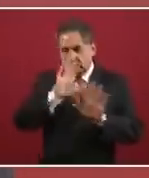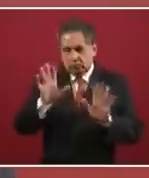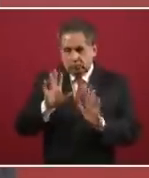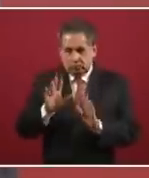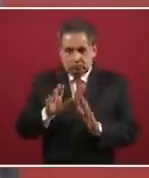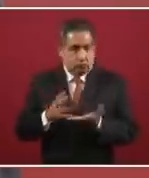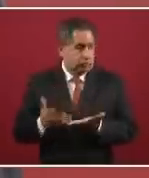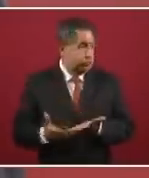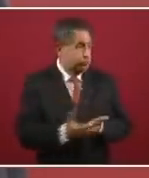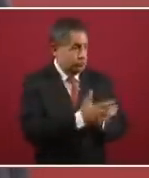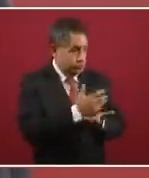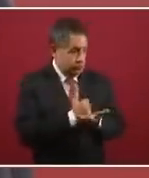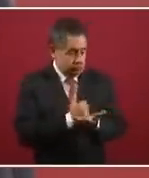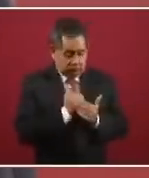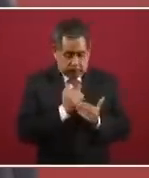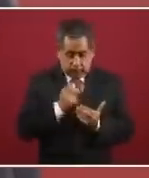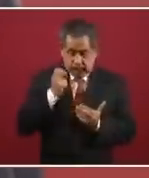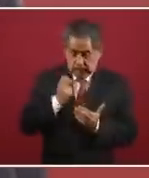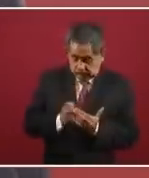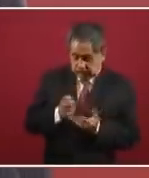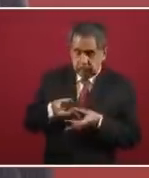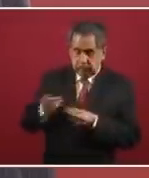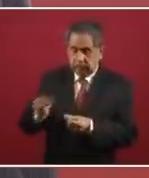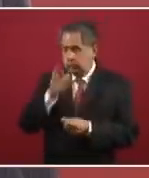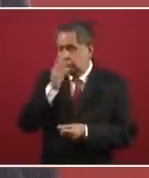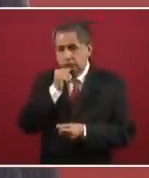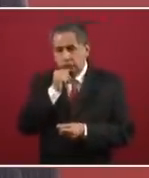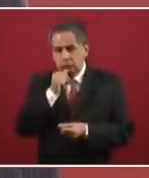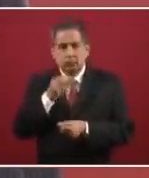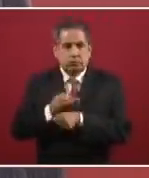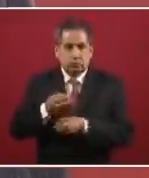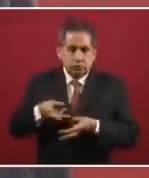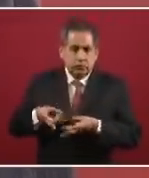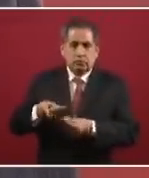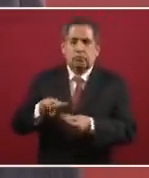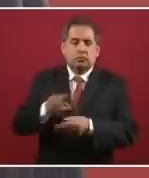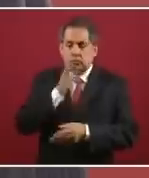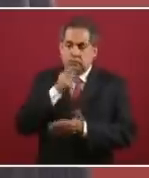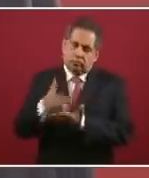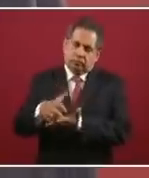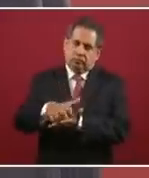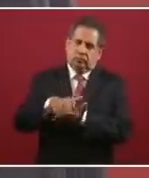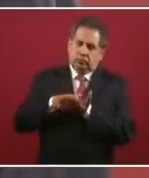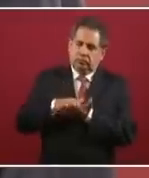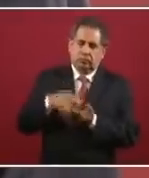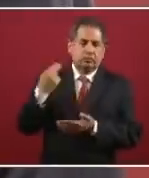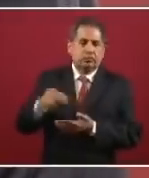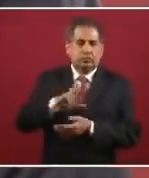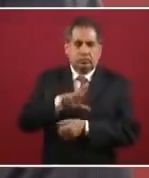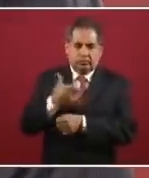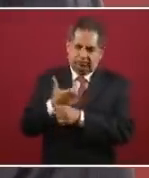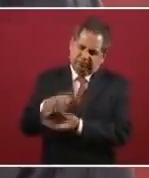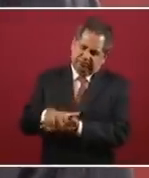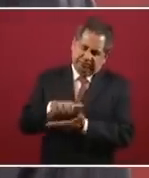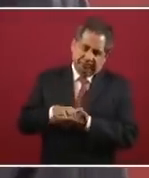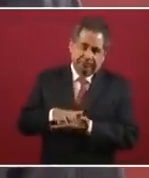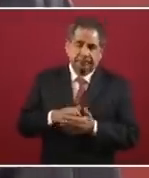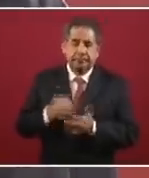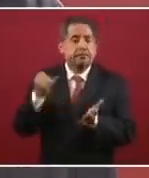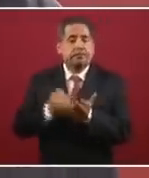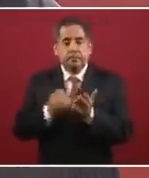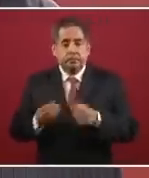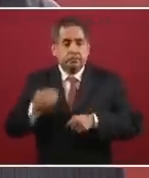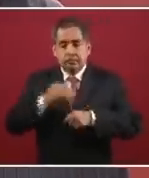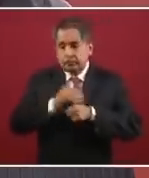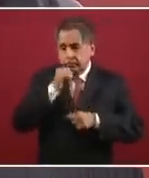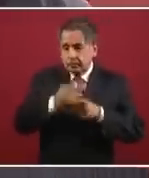de ingresos, hay austeridad republicana, no se están aumentando los impuestos, no se